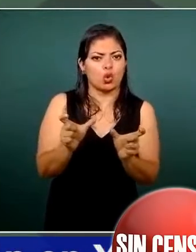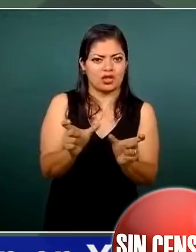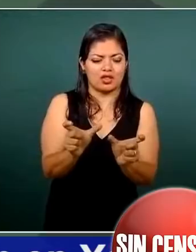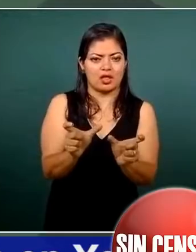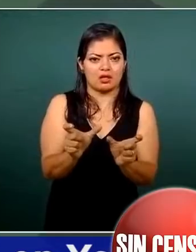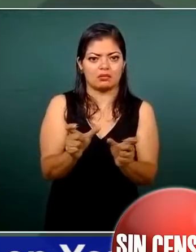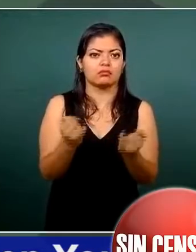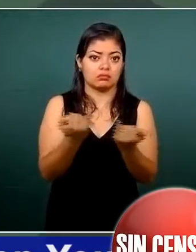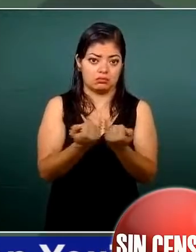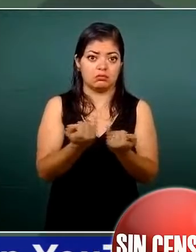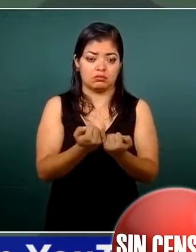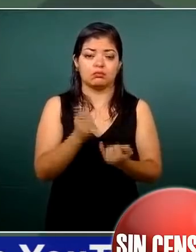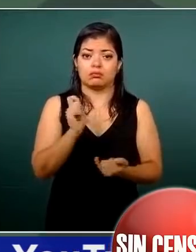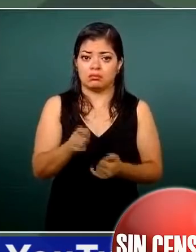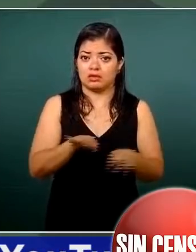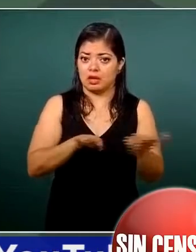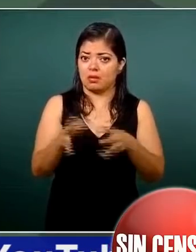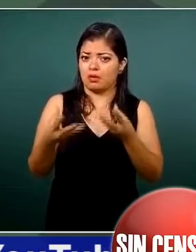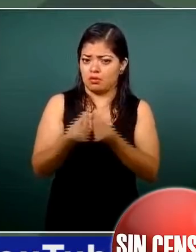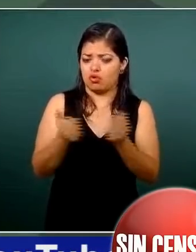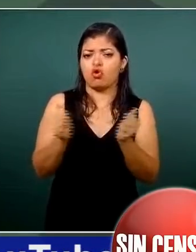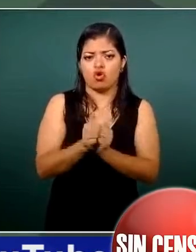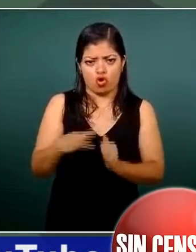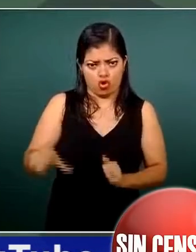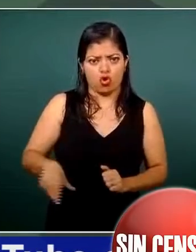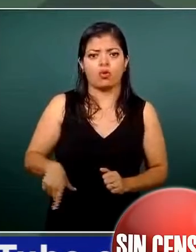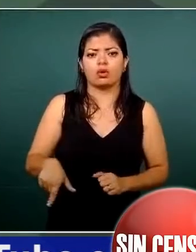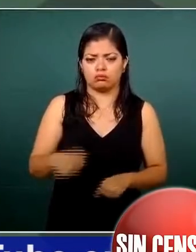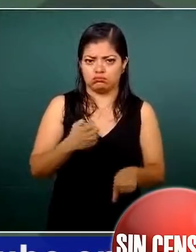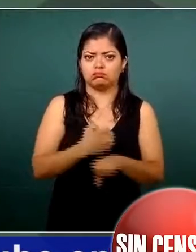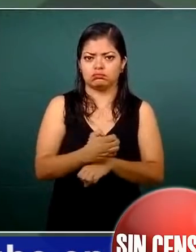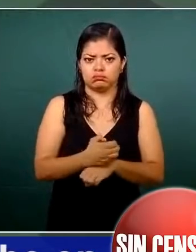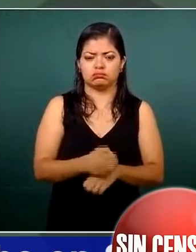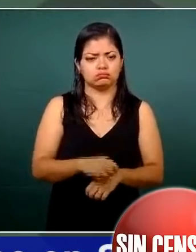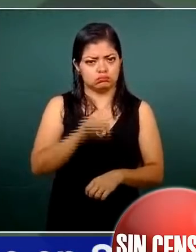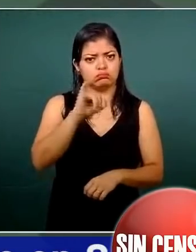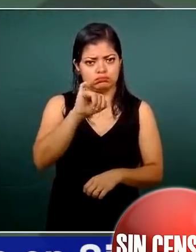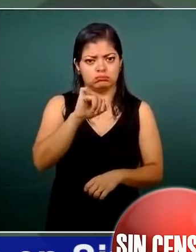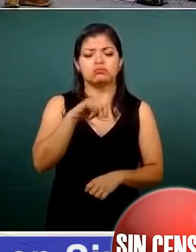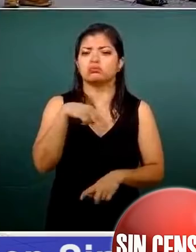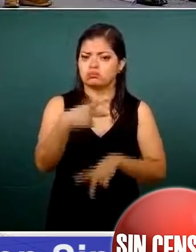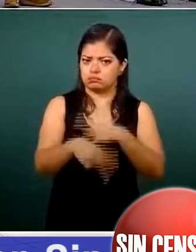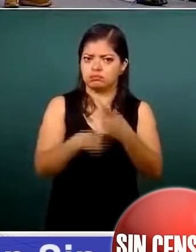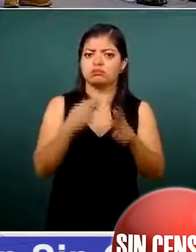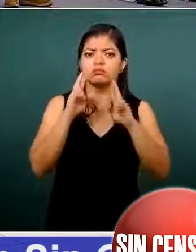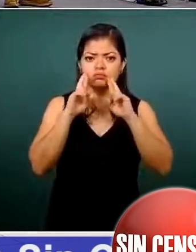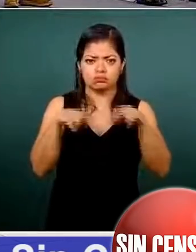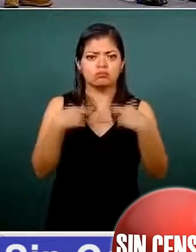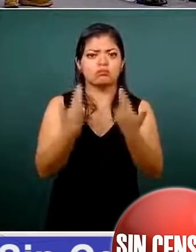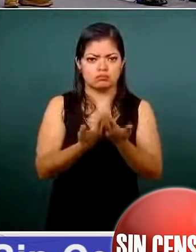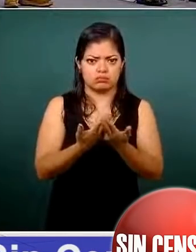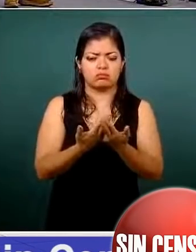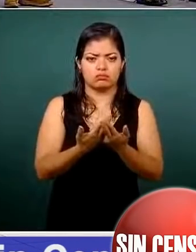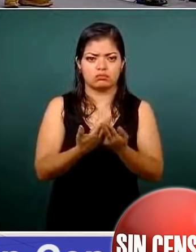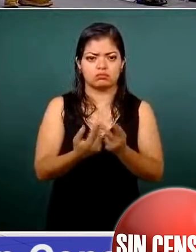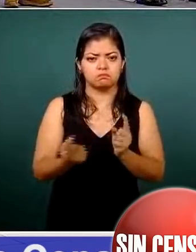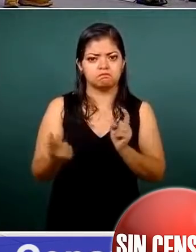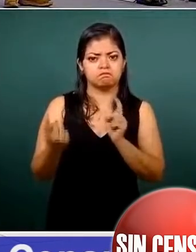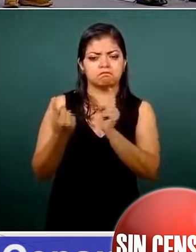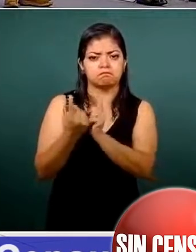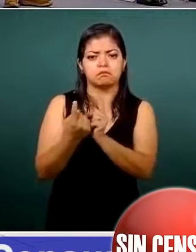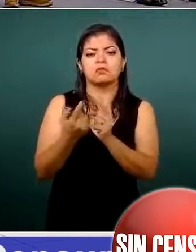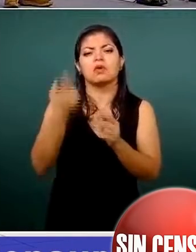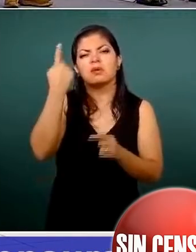del Estado. En efecto, vamos a tener una reunión para tratar otros